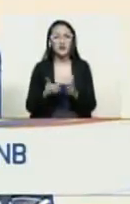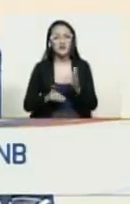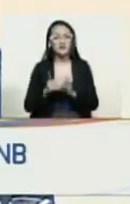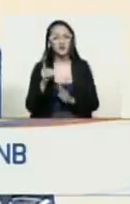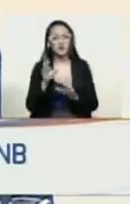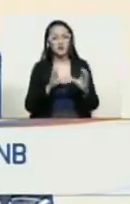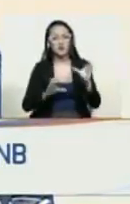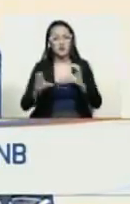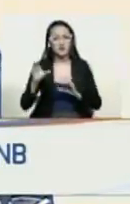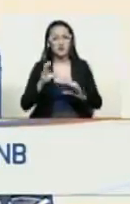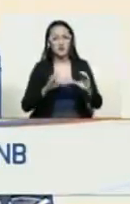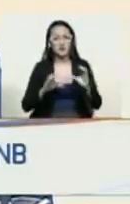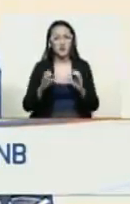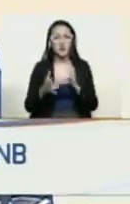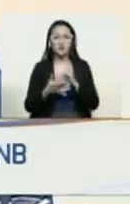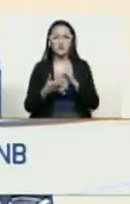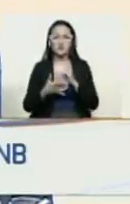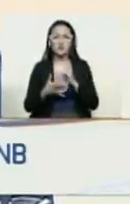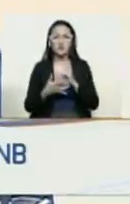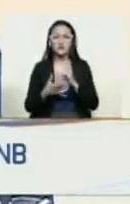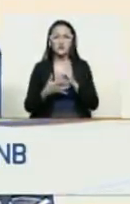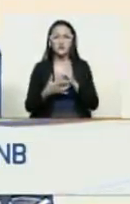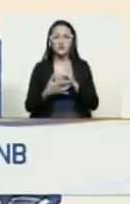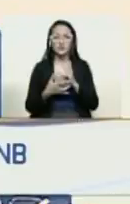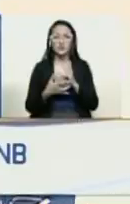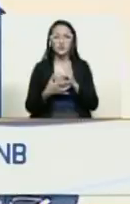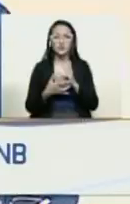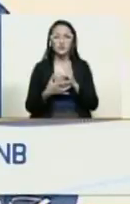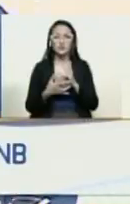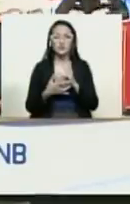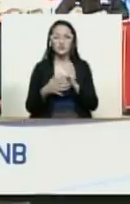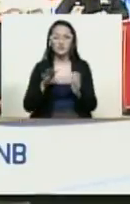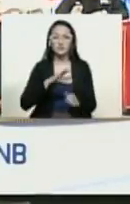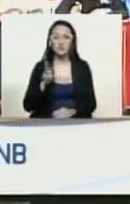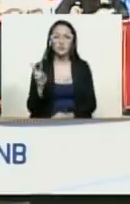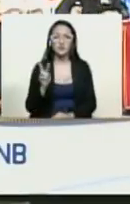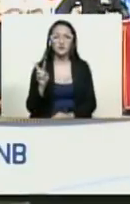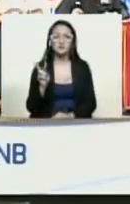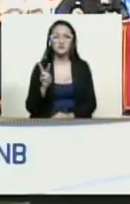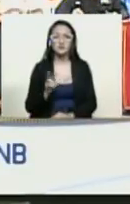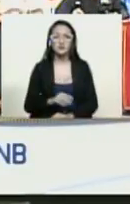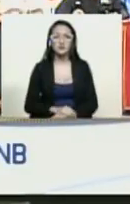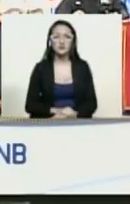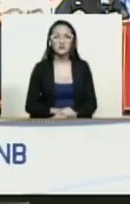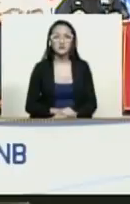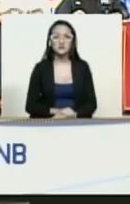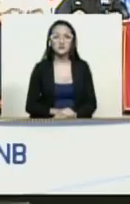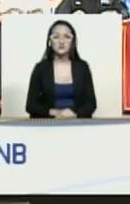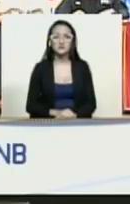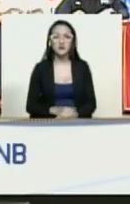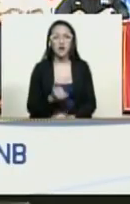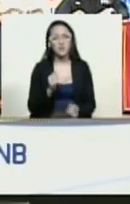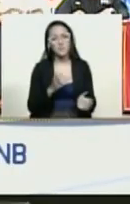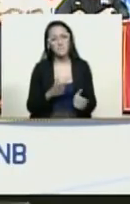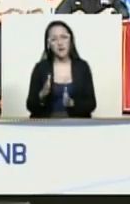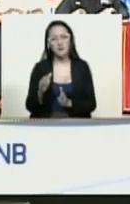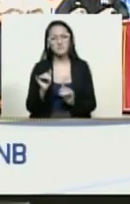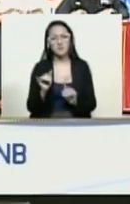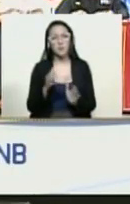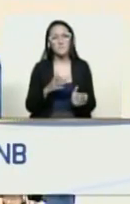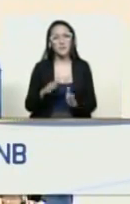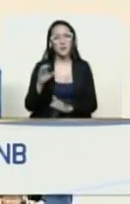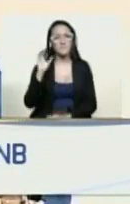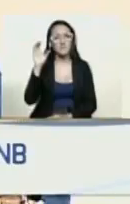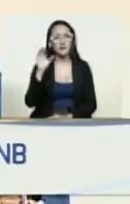desarrollo científico, técnico, tecnológico del país. Tenemos un plan, el plan de la patria.